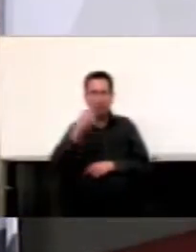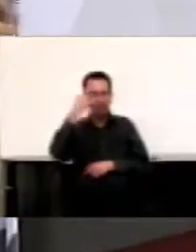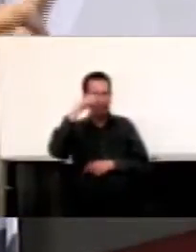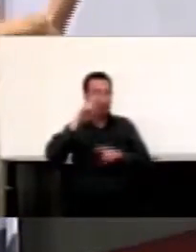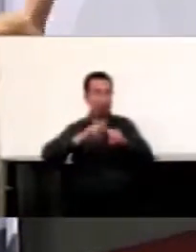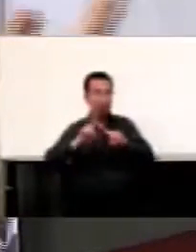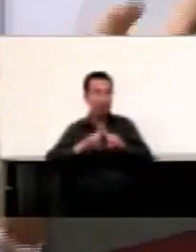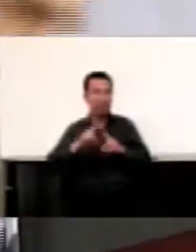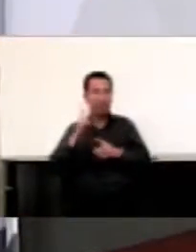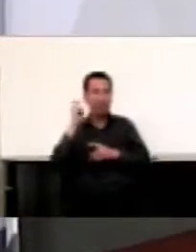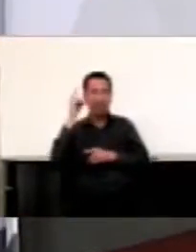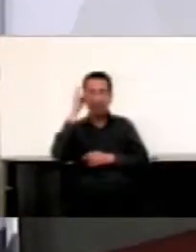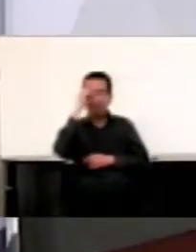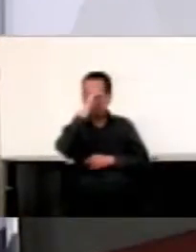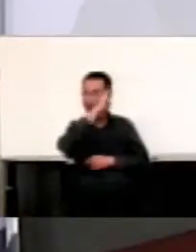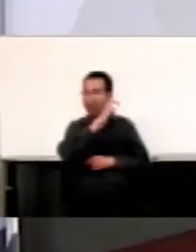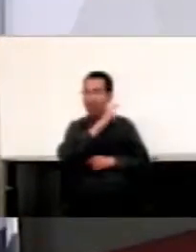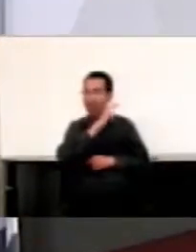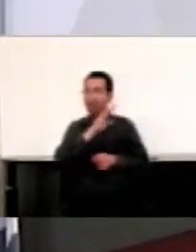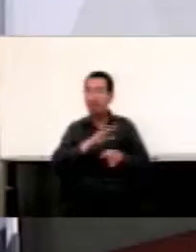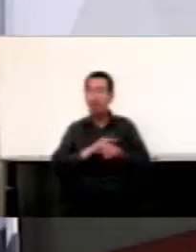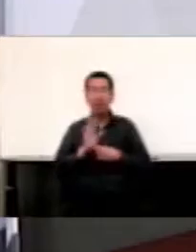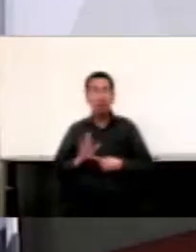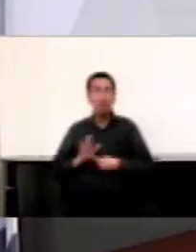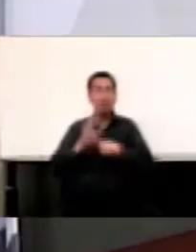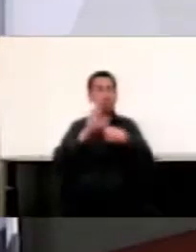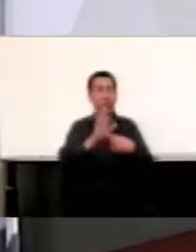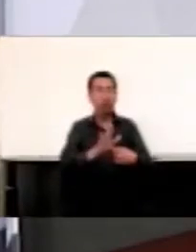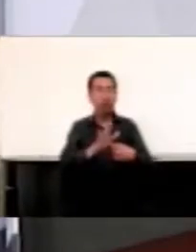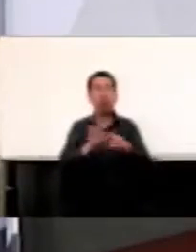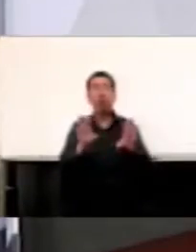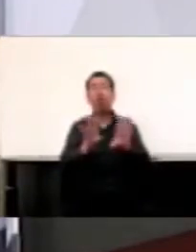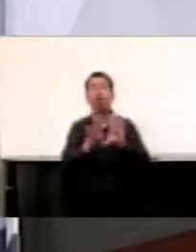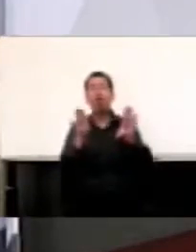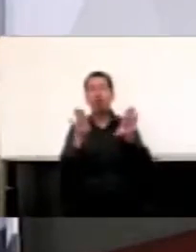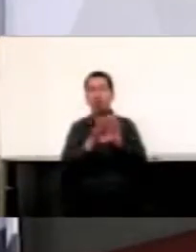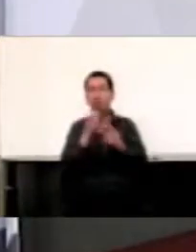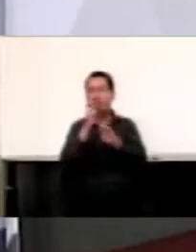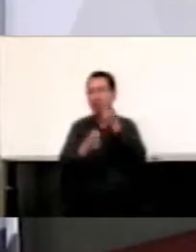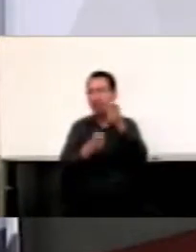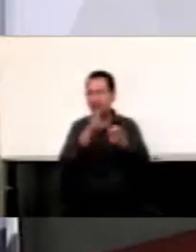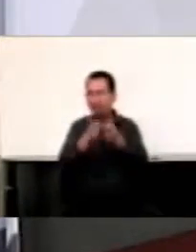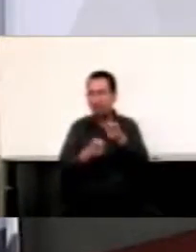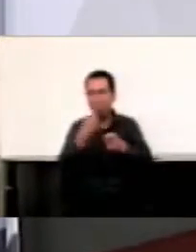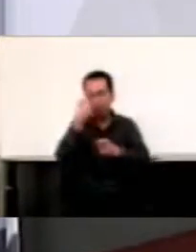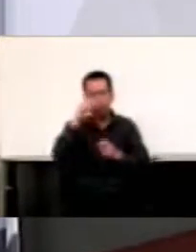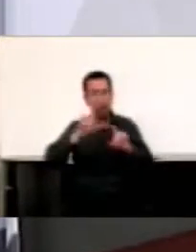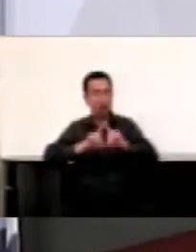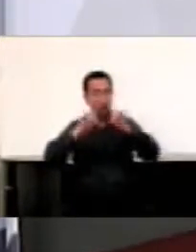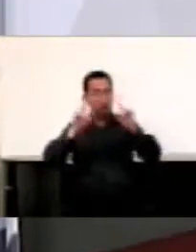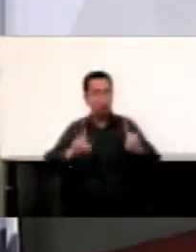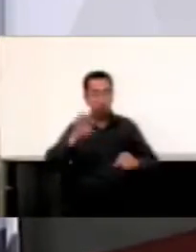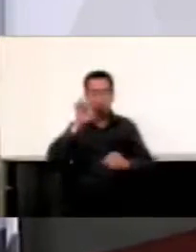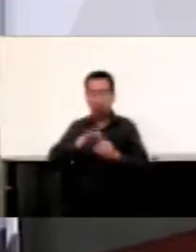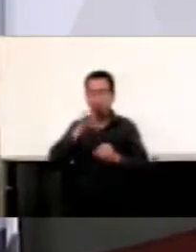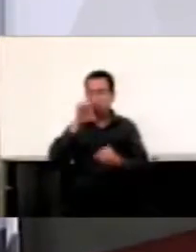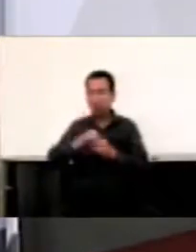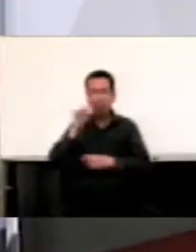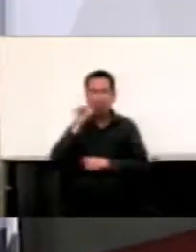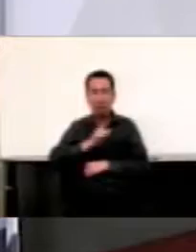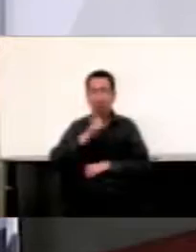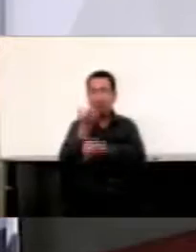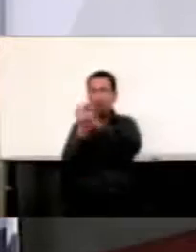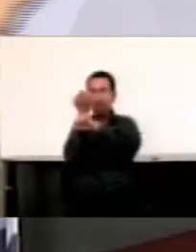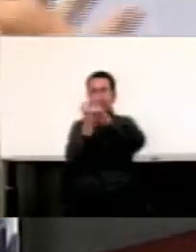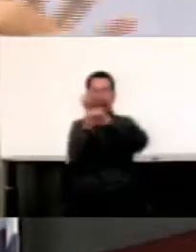es fácil, y luego además hacen cruces para demostrar cómo eso ha interferido en el desarrollo democrático de cada